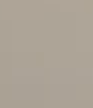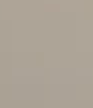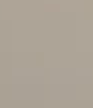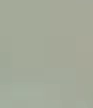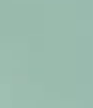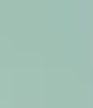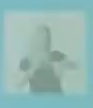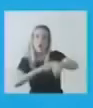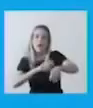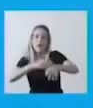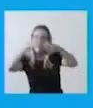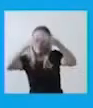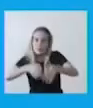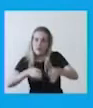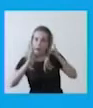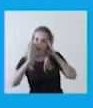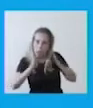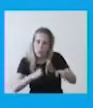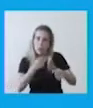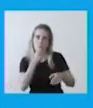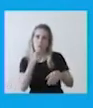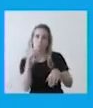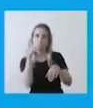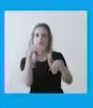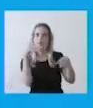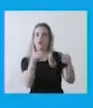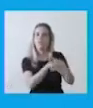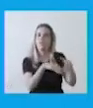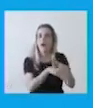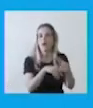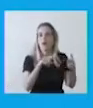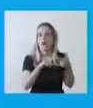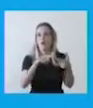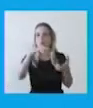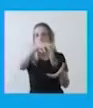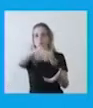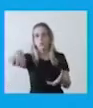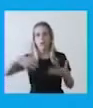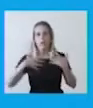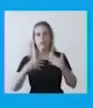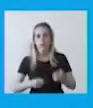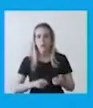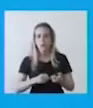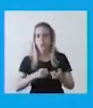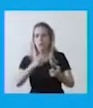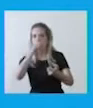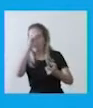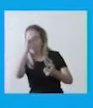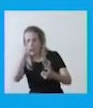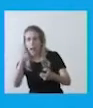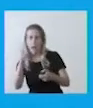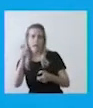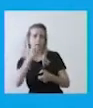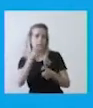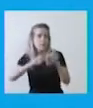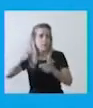esto es importante remarcarlo, siguen siendo exclusivamente urgencias. O sea, no hay posibilidad de